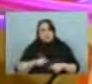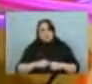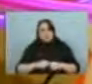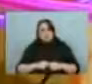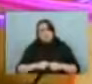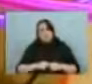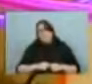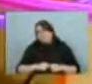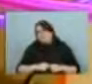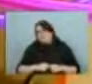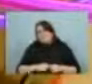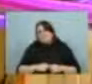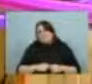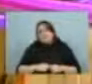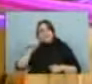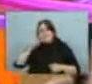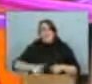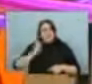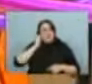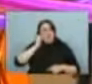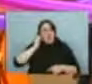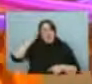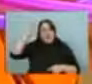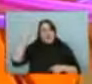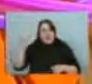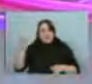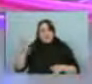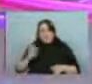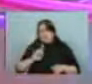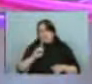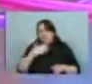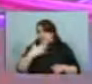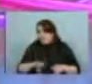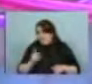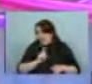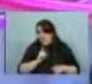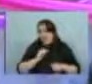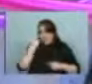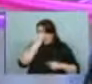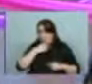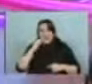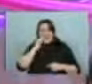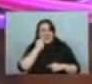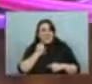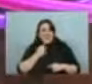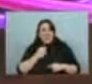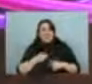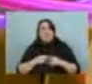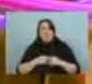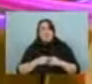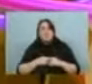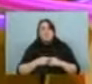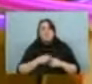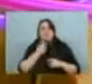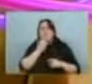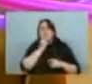Es una persona grande, pero feo no es. Creo que hay 2 millones de gays en la Argentina. ¿No te gusta? El Rey Mamón